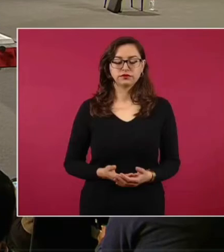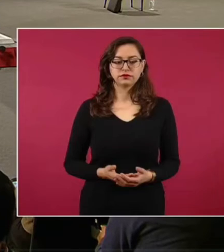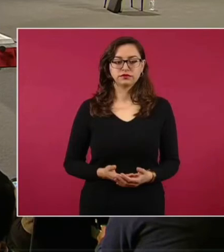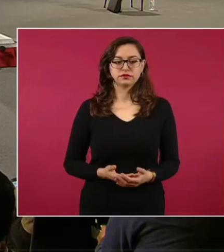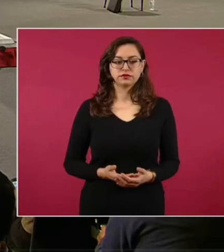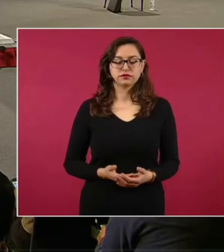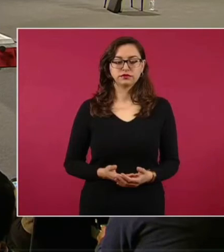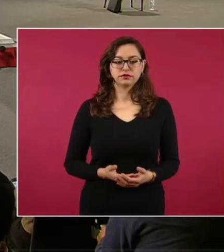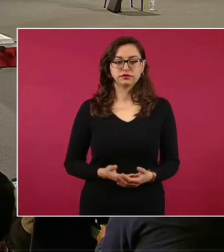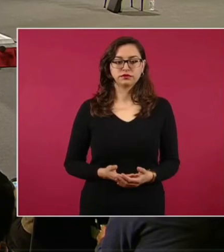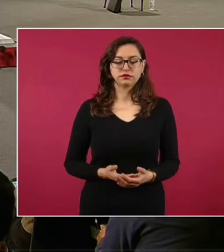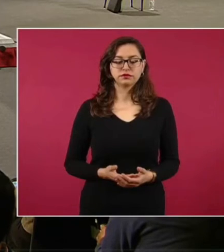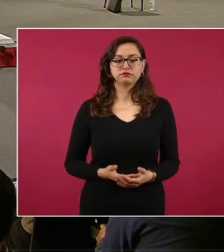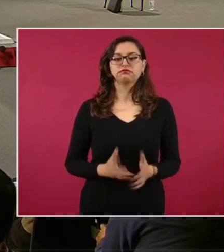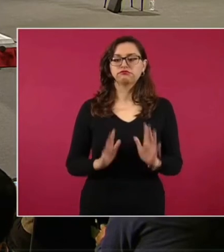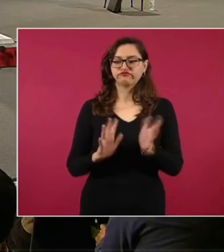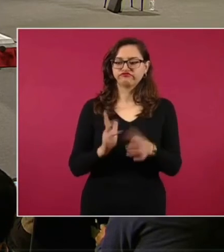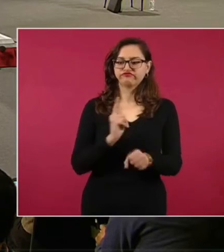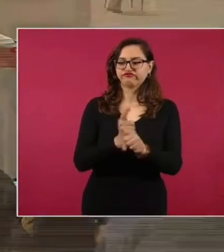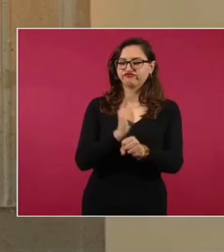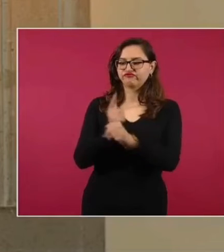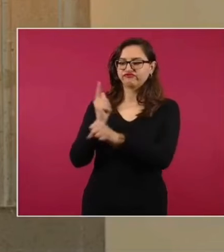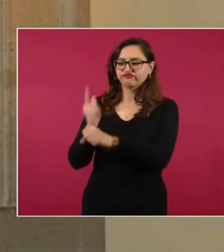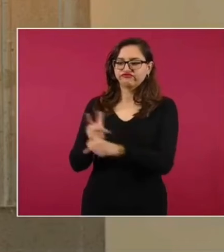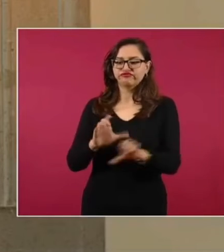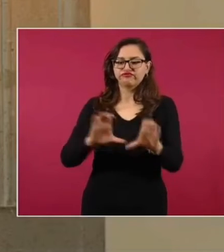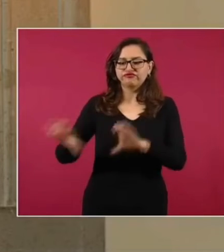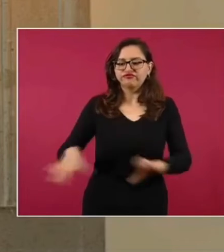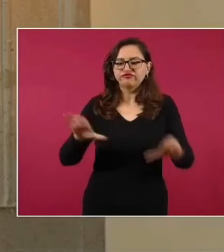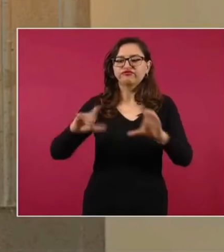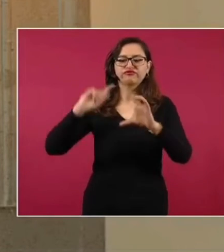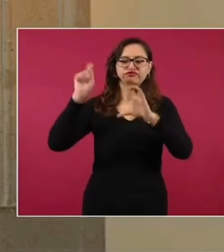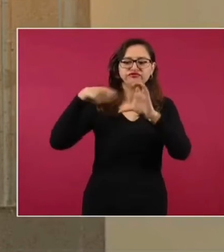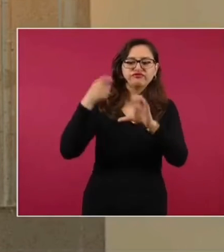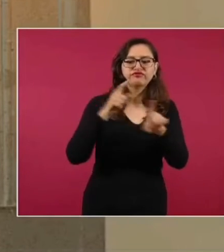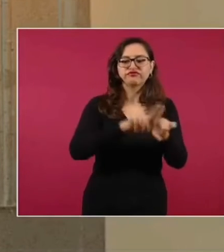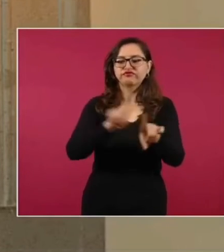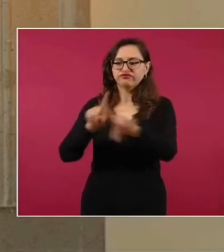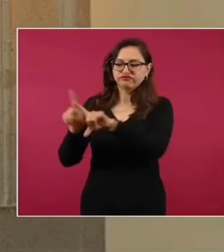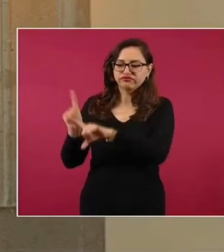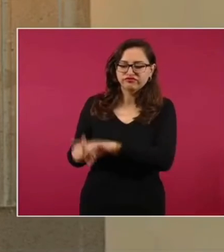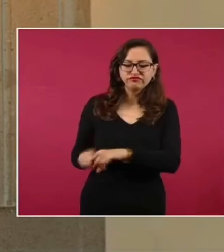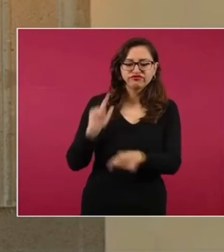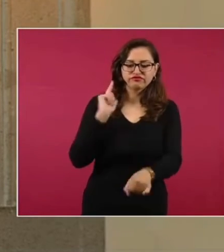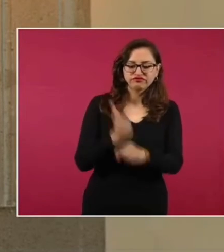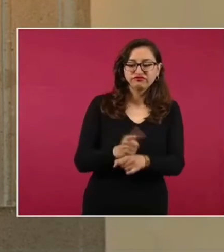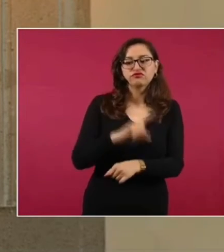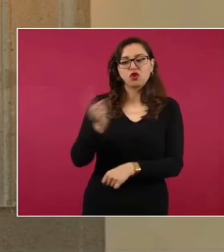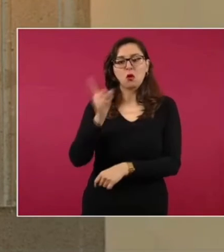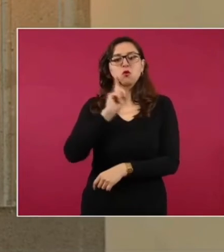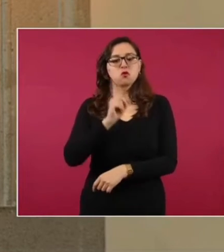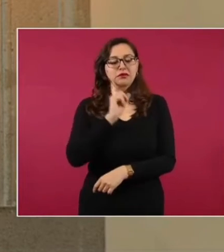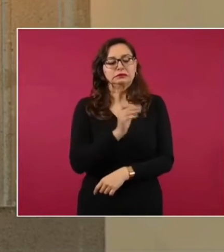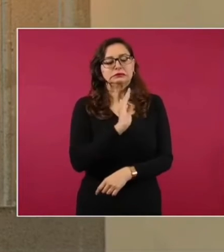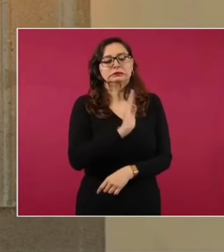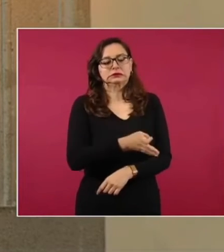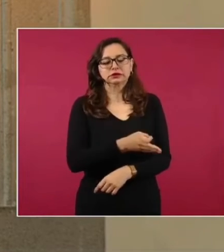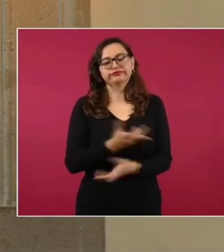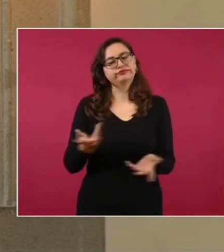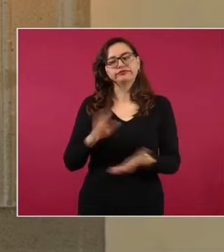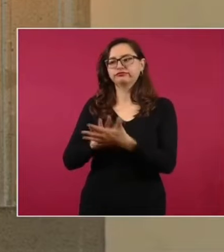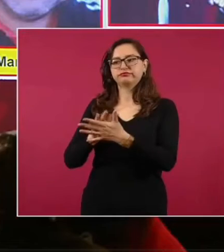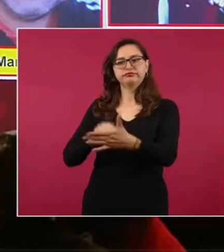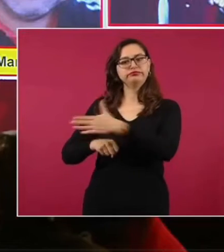tecnológicos, y hubo también el reconocimiento de la imputada de haber cometido estos hechos delictivos. Siguiente.